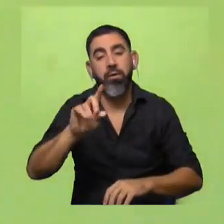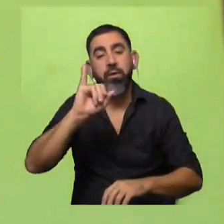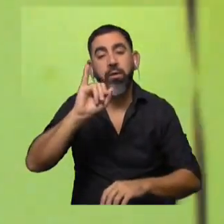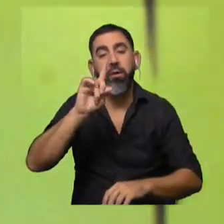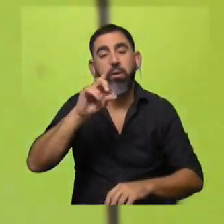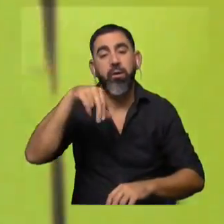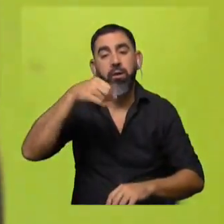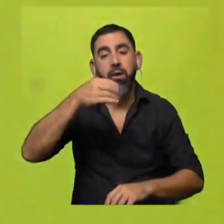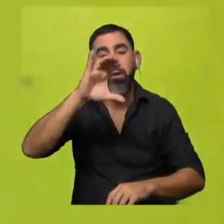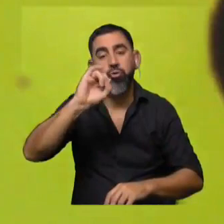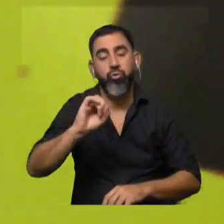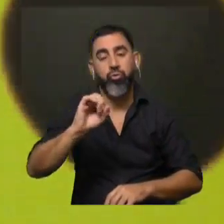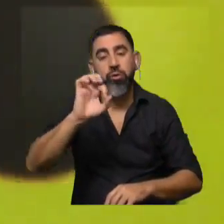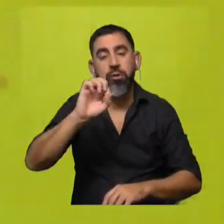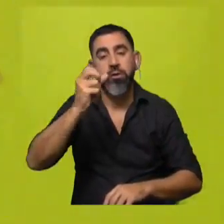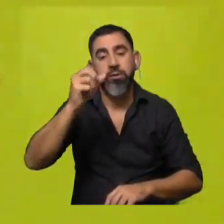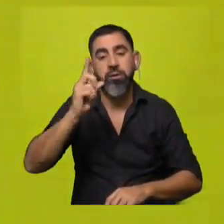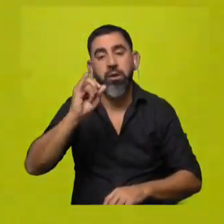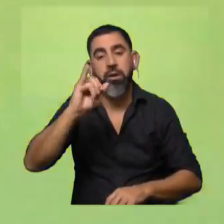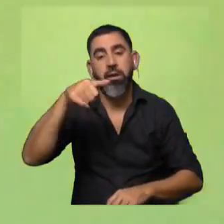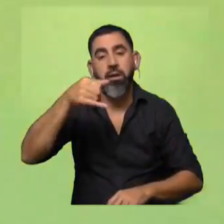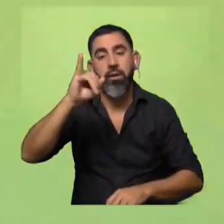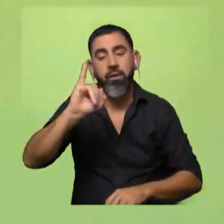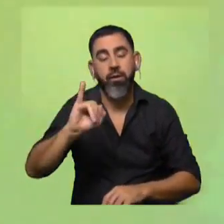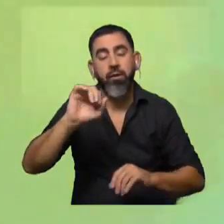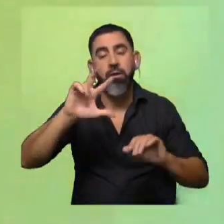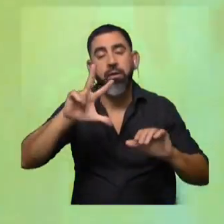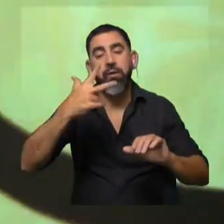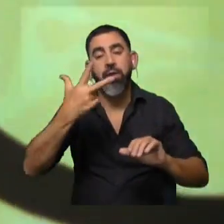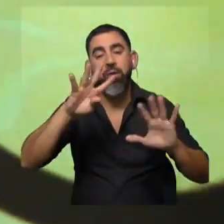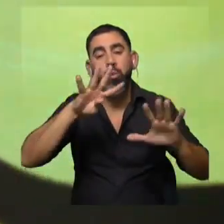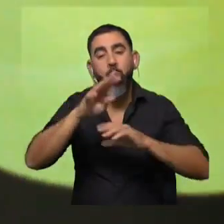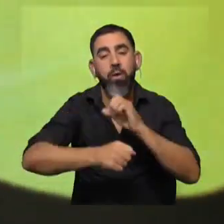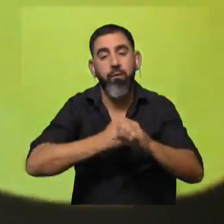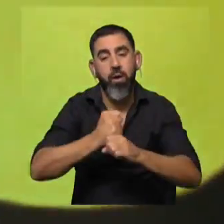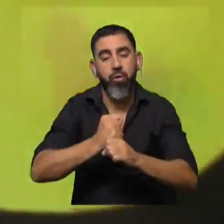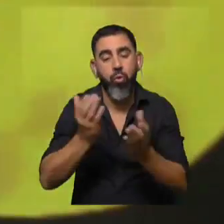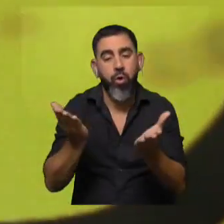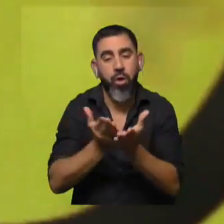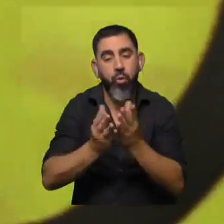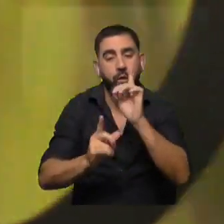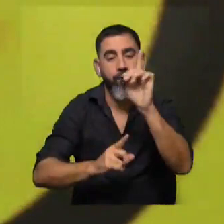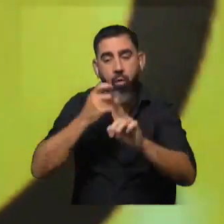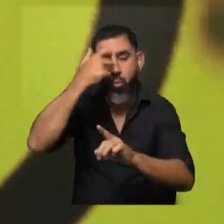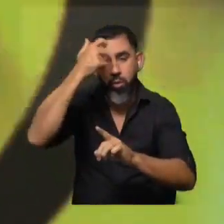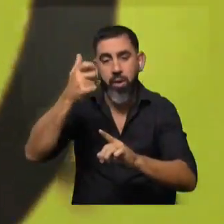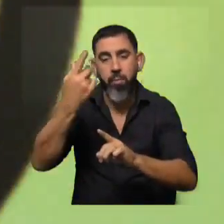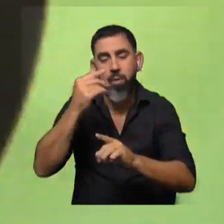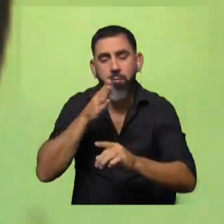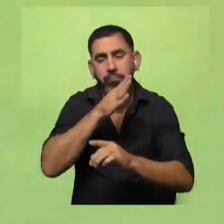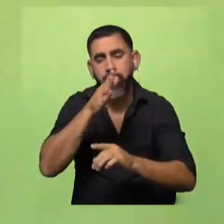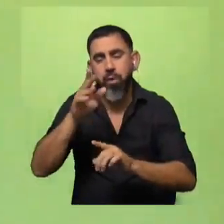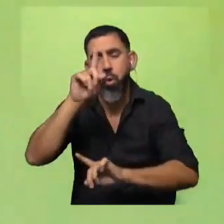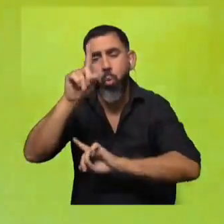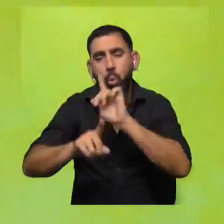39 años, se formó en Facultad de Ciencias, pero desde hace ya bastante tiempo transita por algunas de las universidades